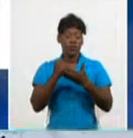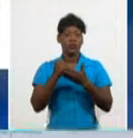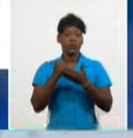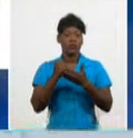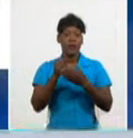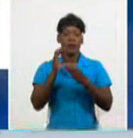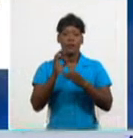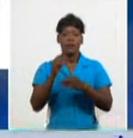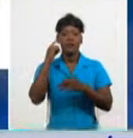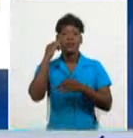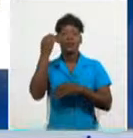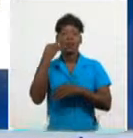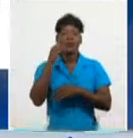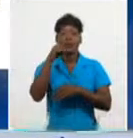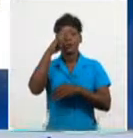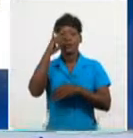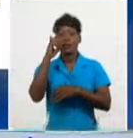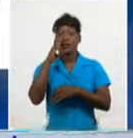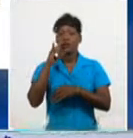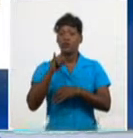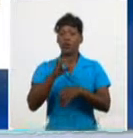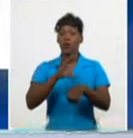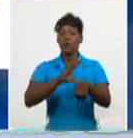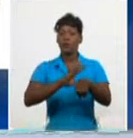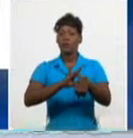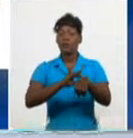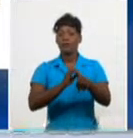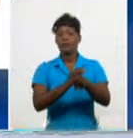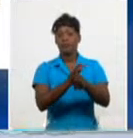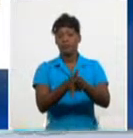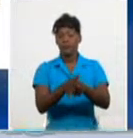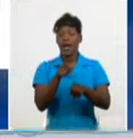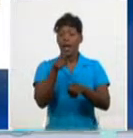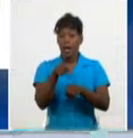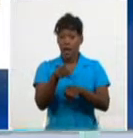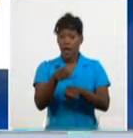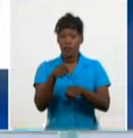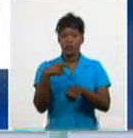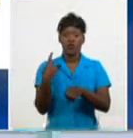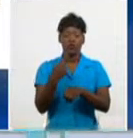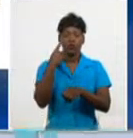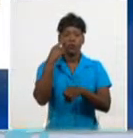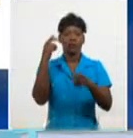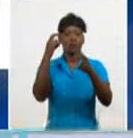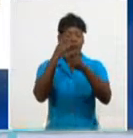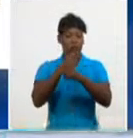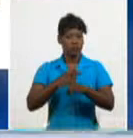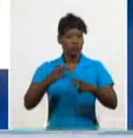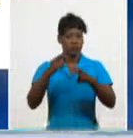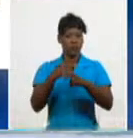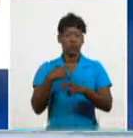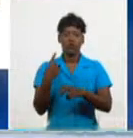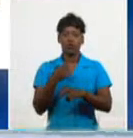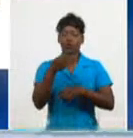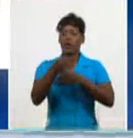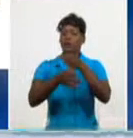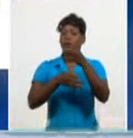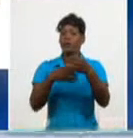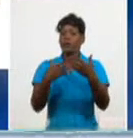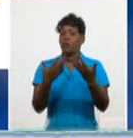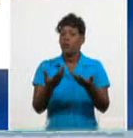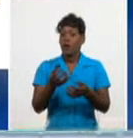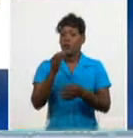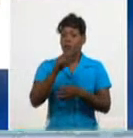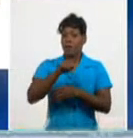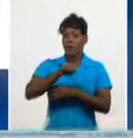misma. Ahí se demostró, o por lo menos es lo que se planteó, fíjense nada más que en la curva